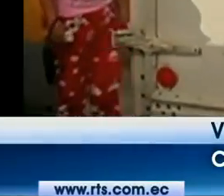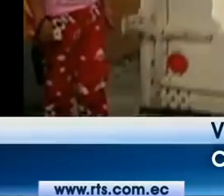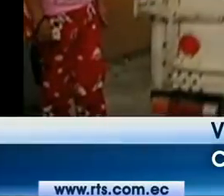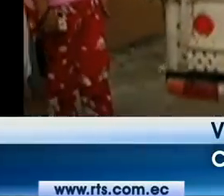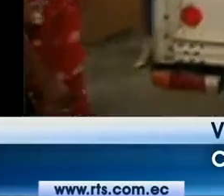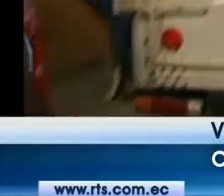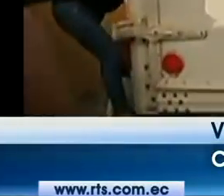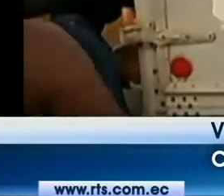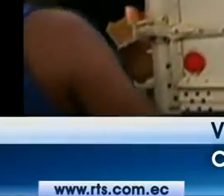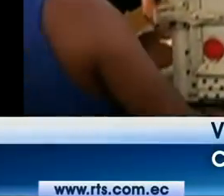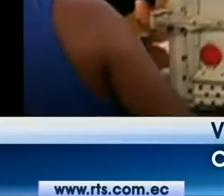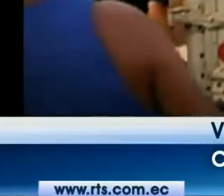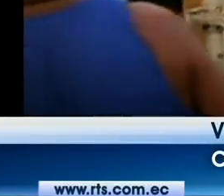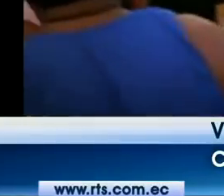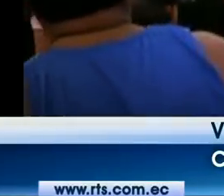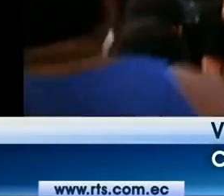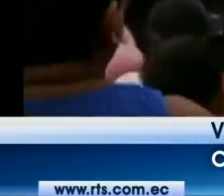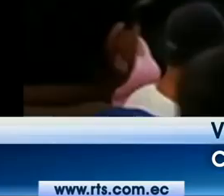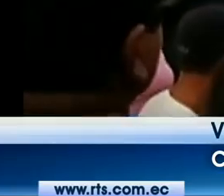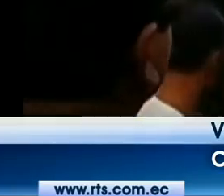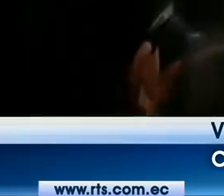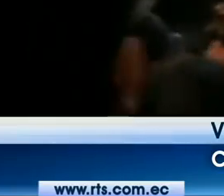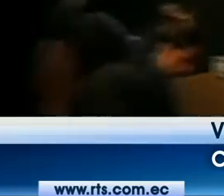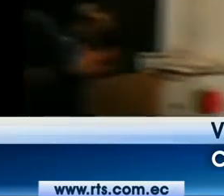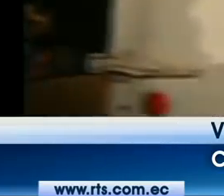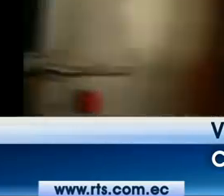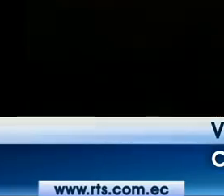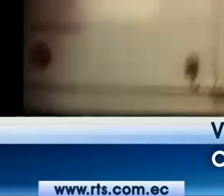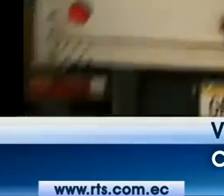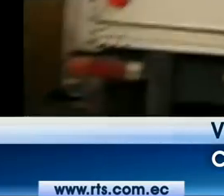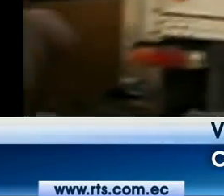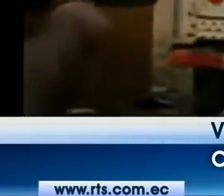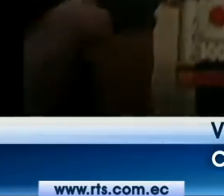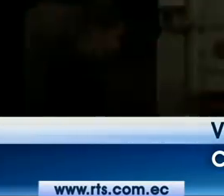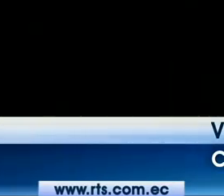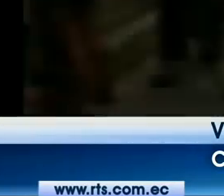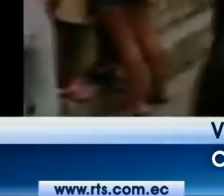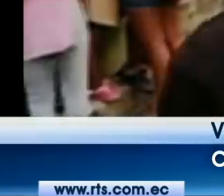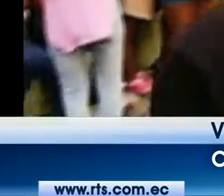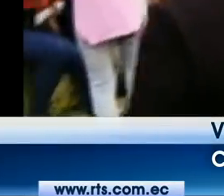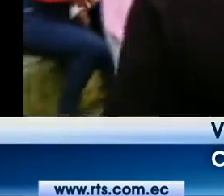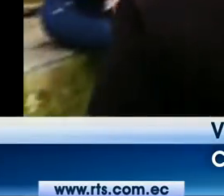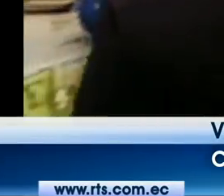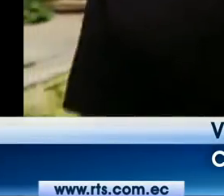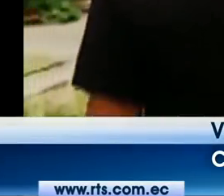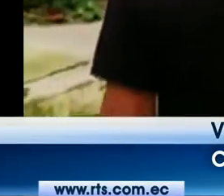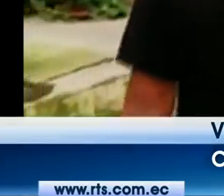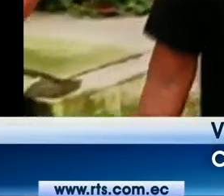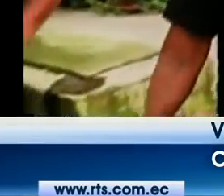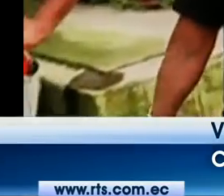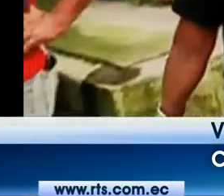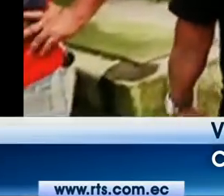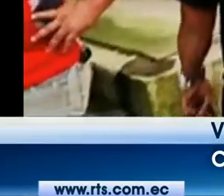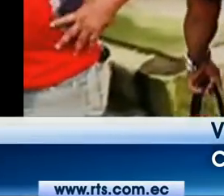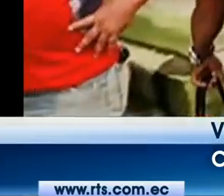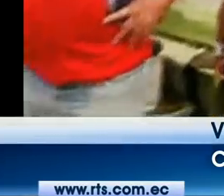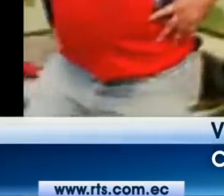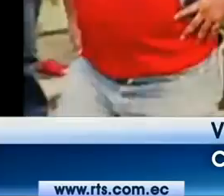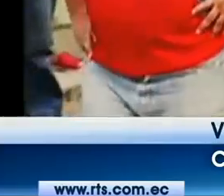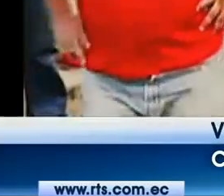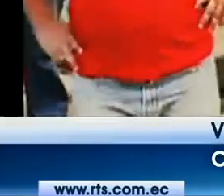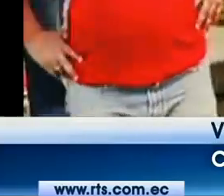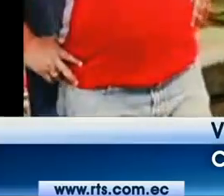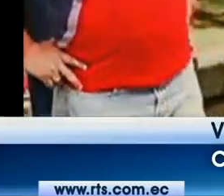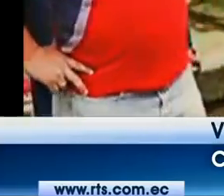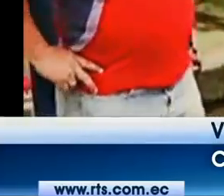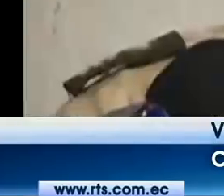ciencias forenses. De ahí que se determinarán las razones de este deceso que enluta una familia y sorprende una comunidad. Fallecido